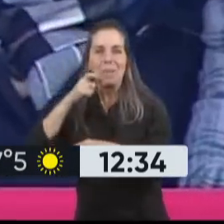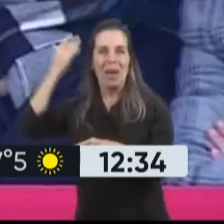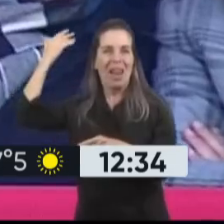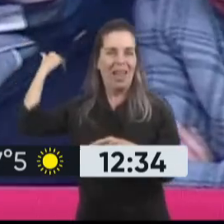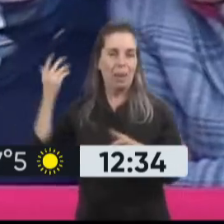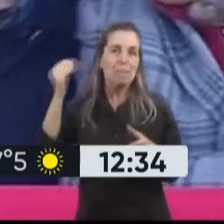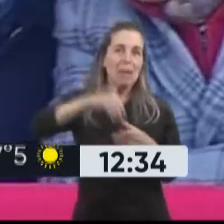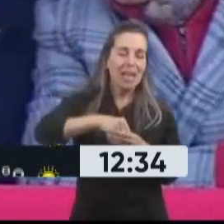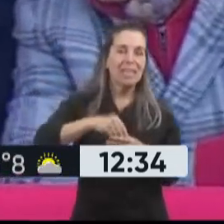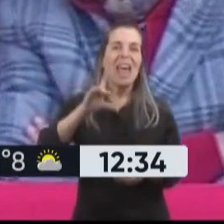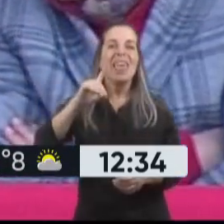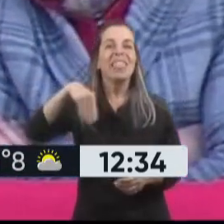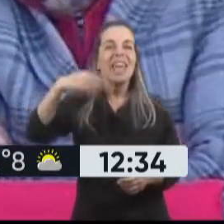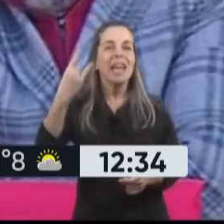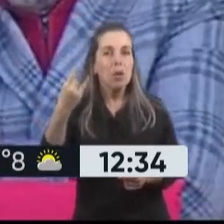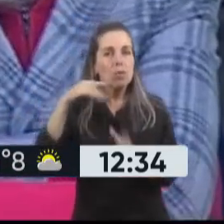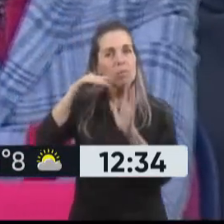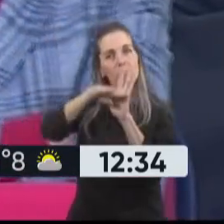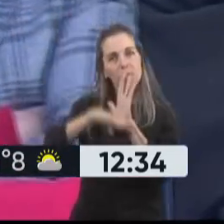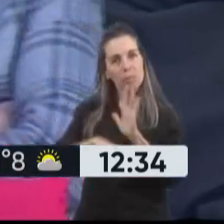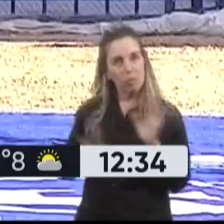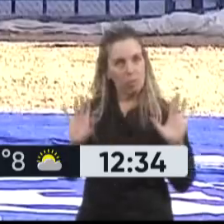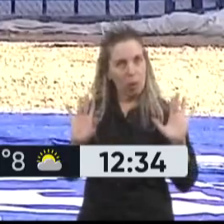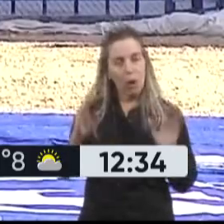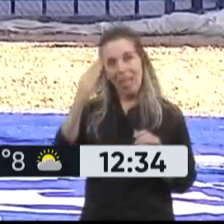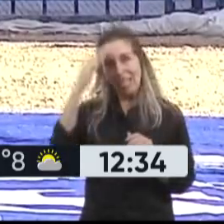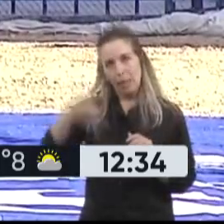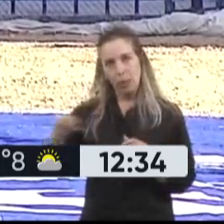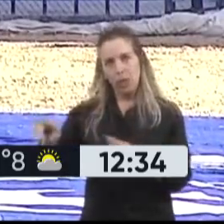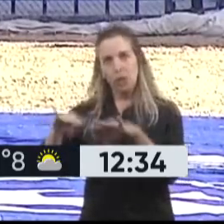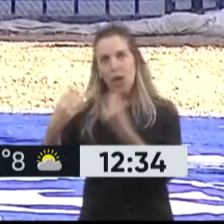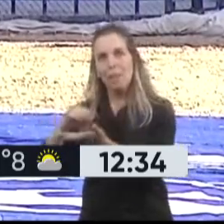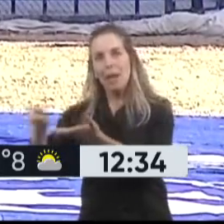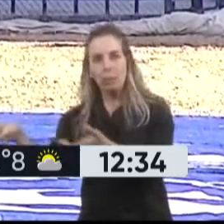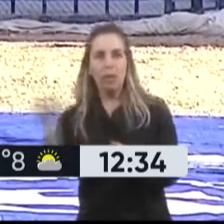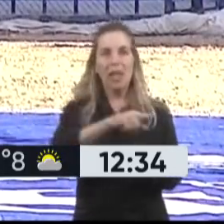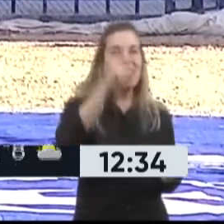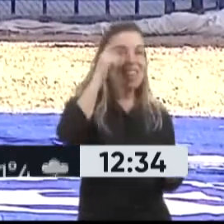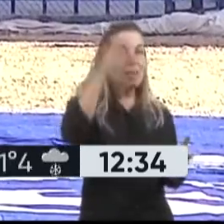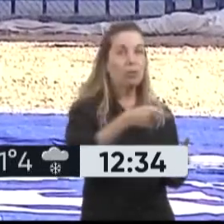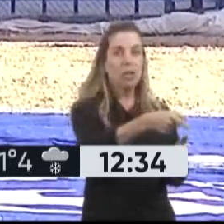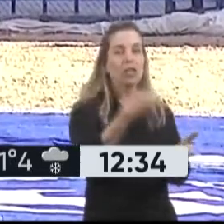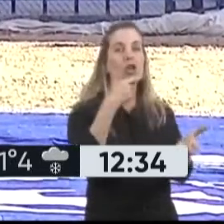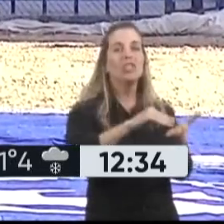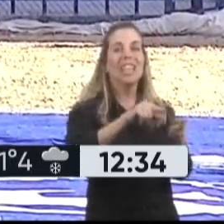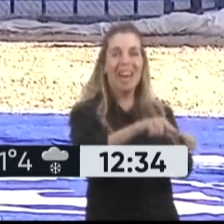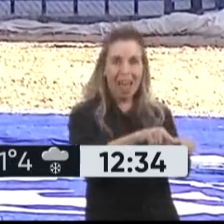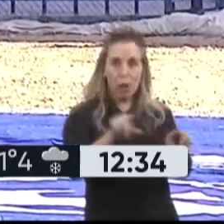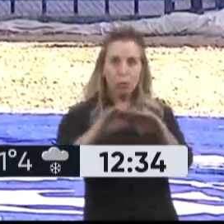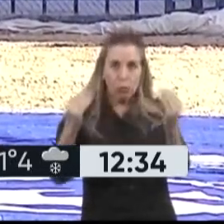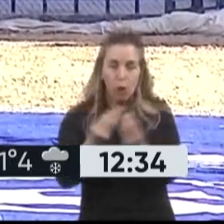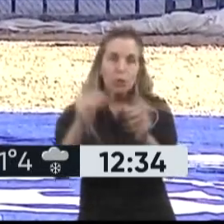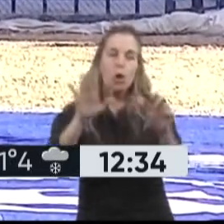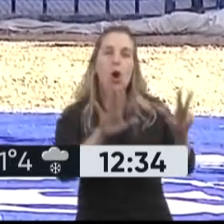llevamos a cabo con el 15% de la Cámara de Diputados y el 10% de la Cámara de Senadores, es 8 veces